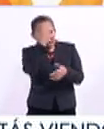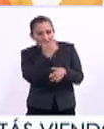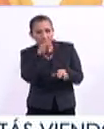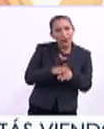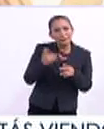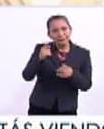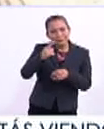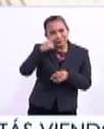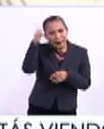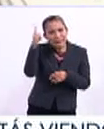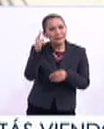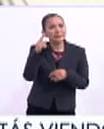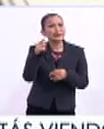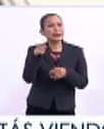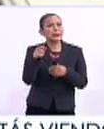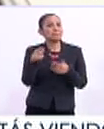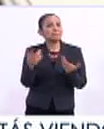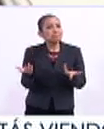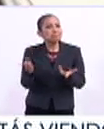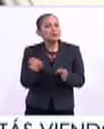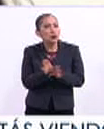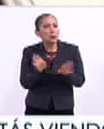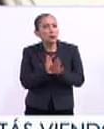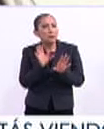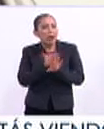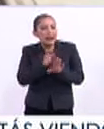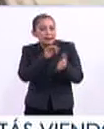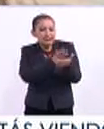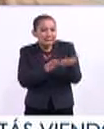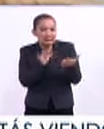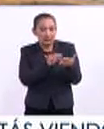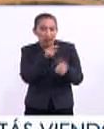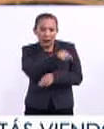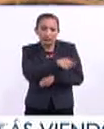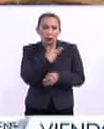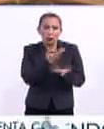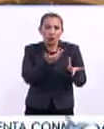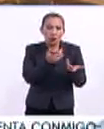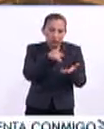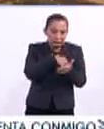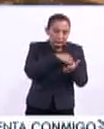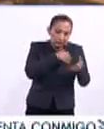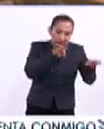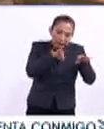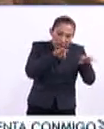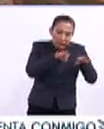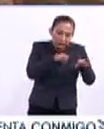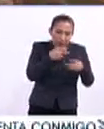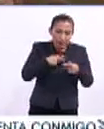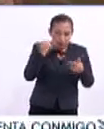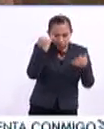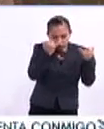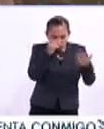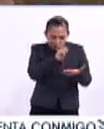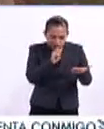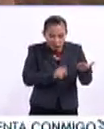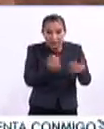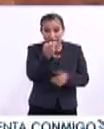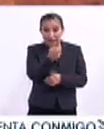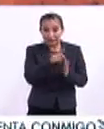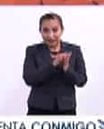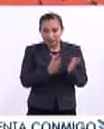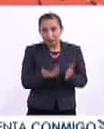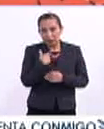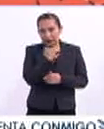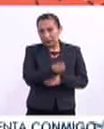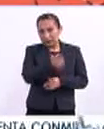más a fondo. Un poquito más literario, aunque eso fue una labor de edición también, ¿no? Con los autores. Entonces, para este libro, porque